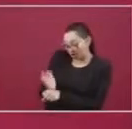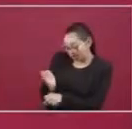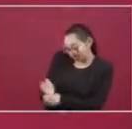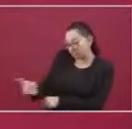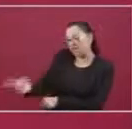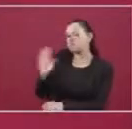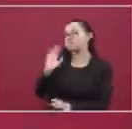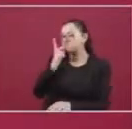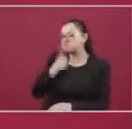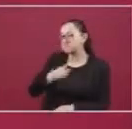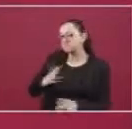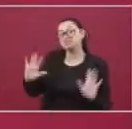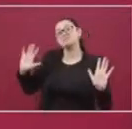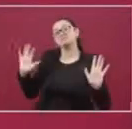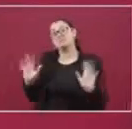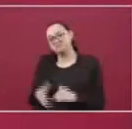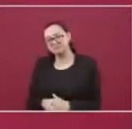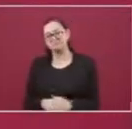Ya,